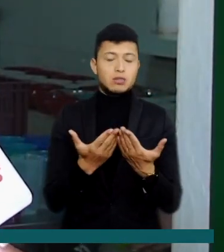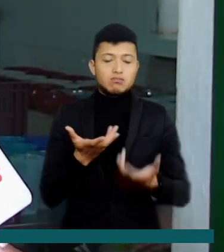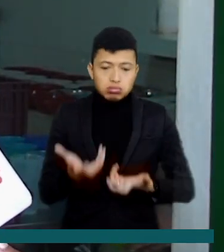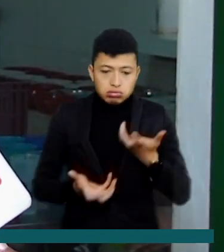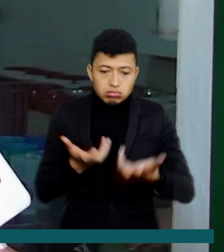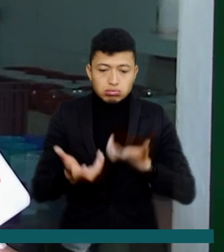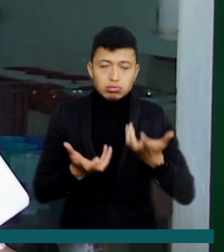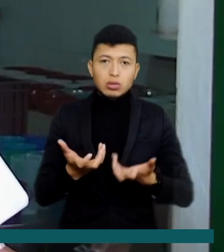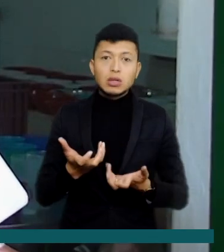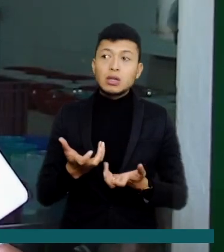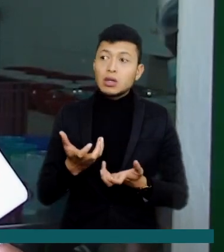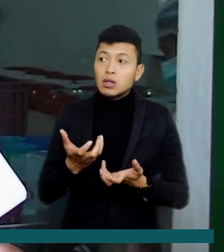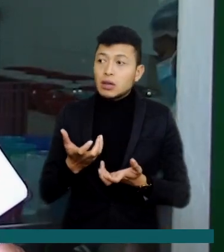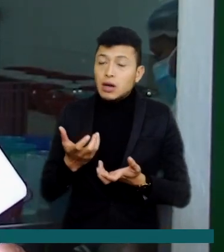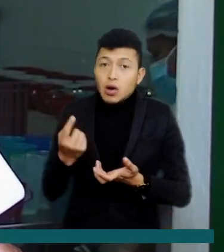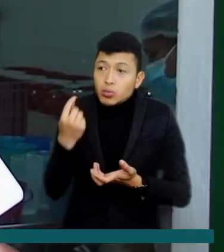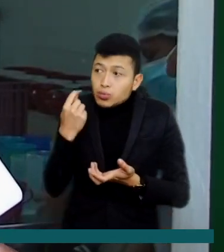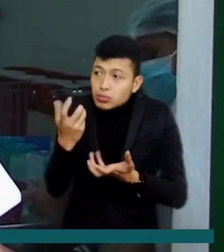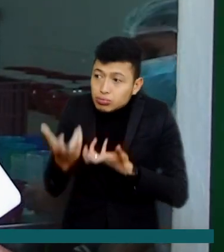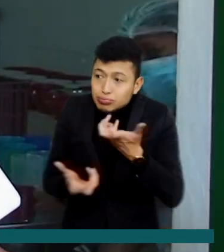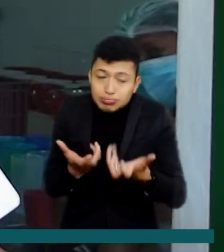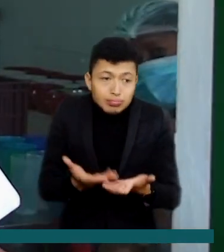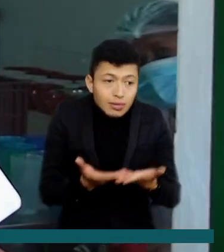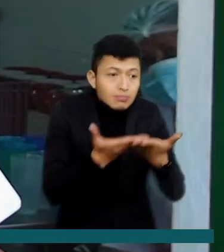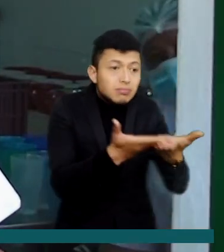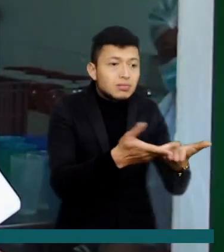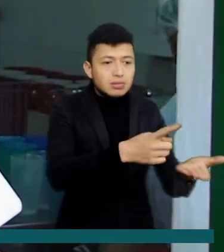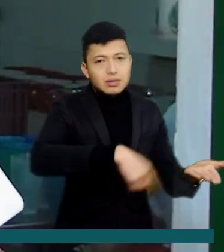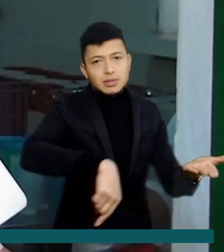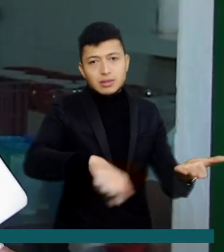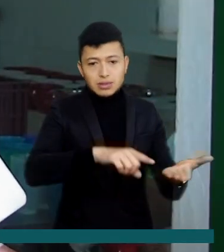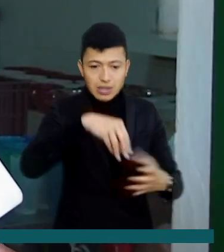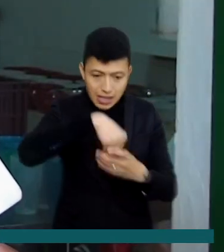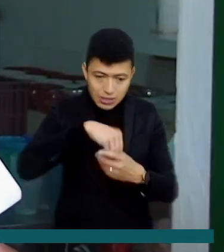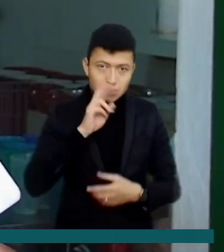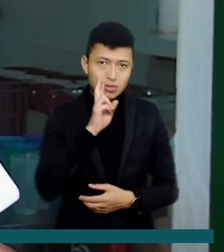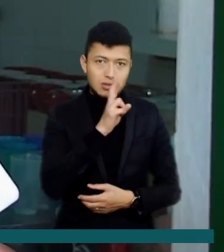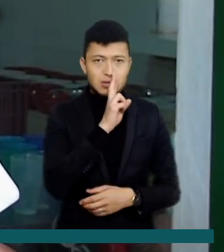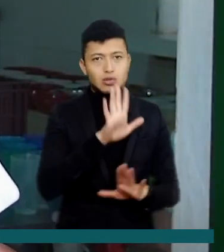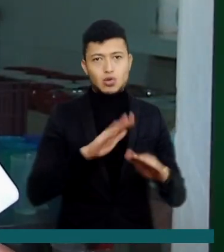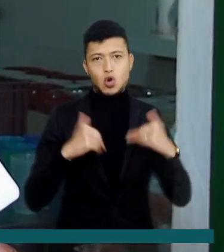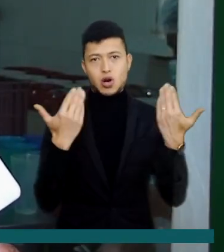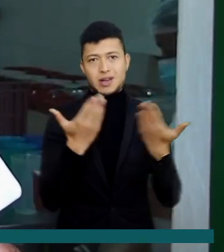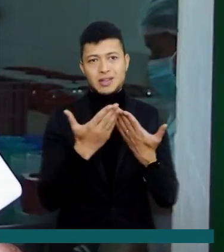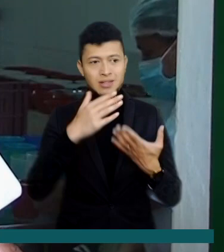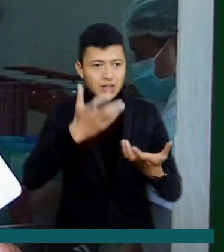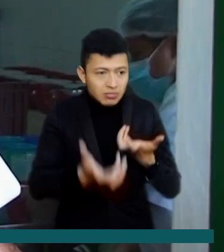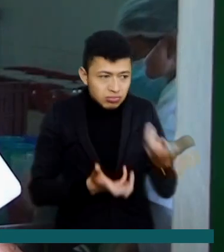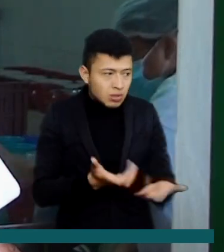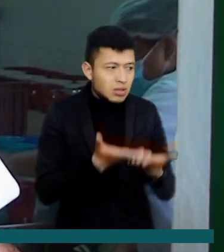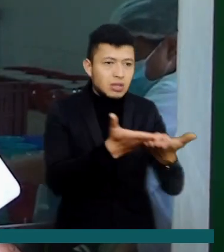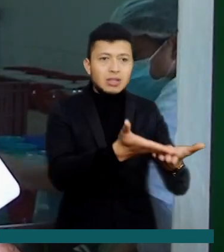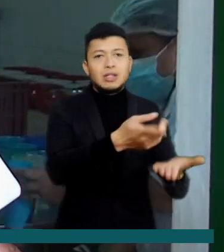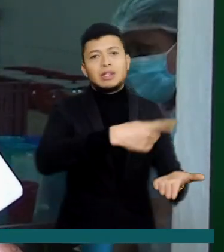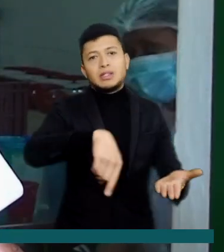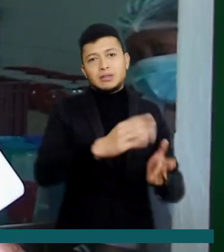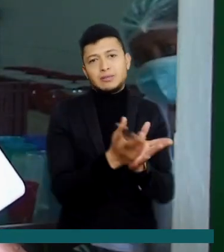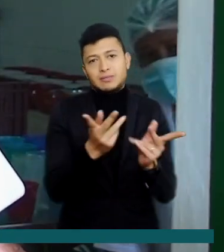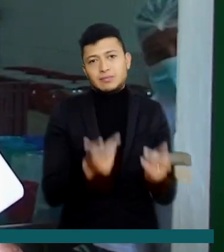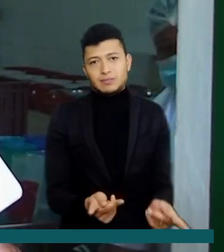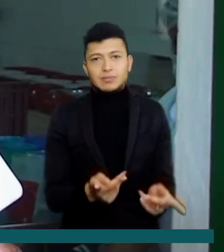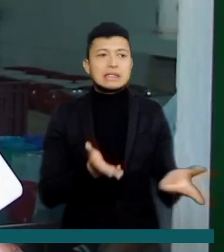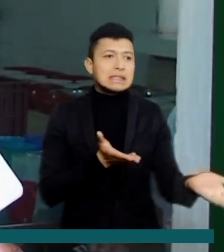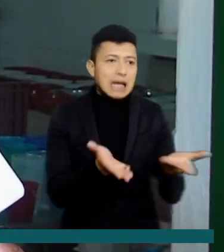y con alimentos recién elaborados, preparados acá mismo en el restaurante del colegio, pues se puede proveer a los